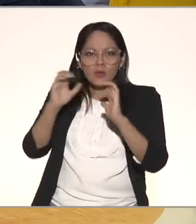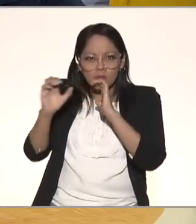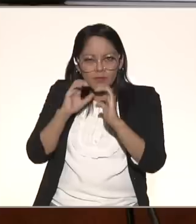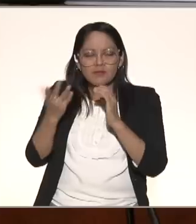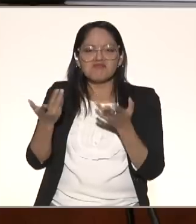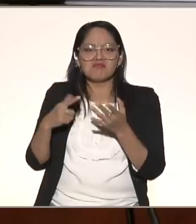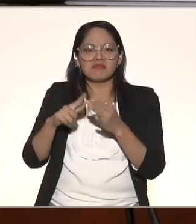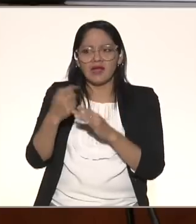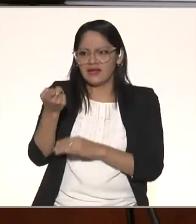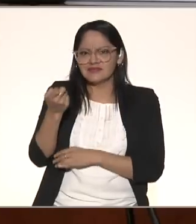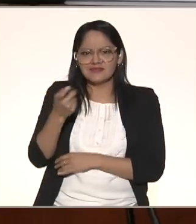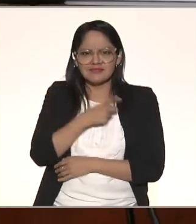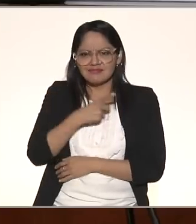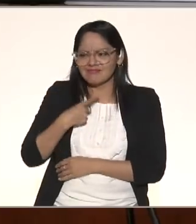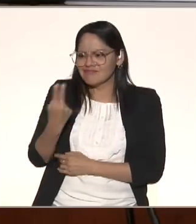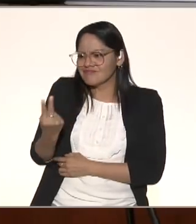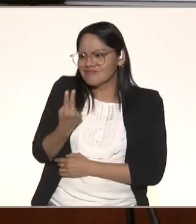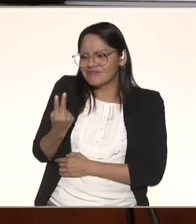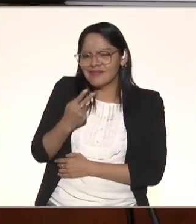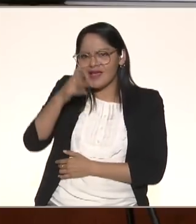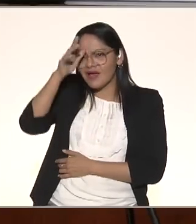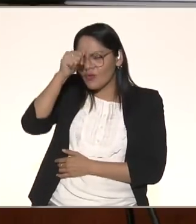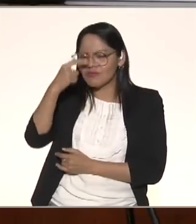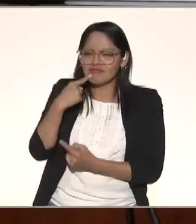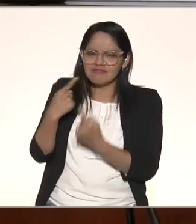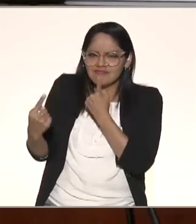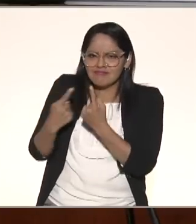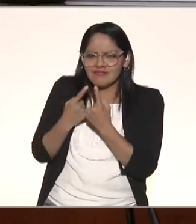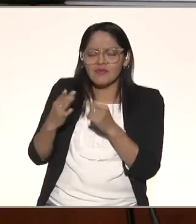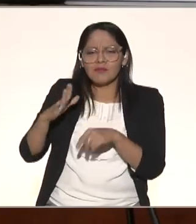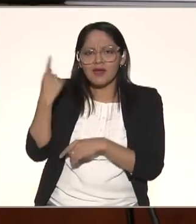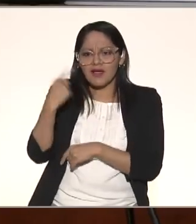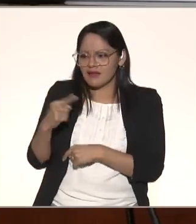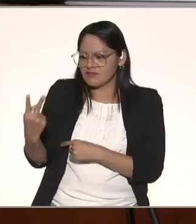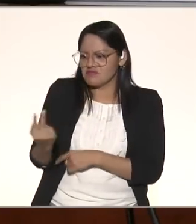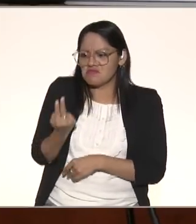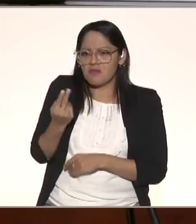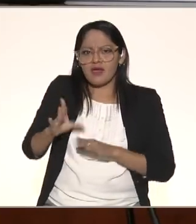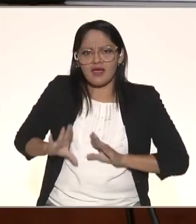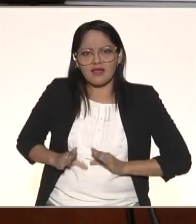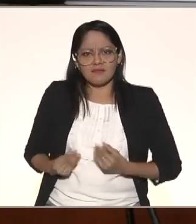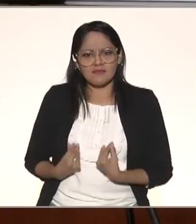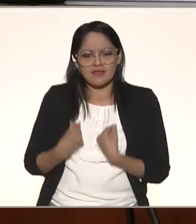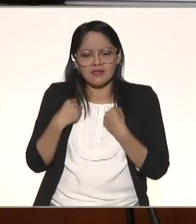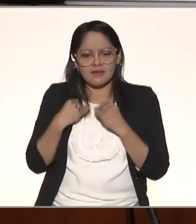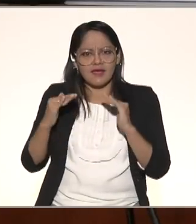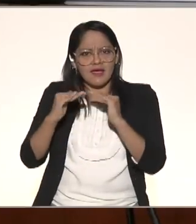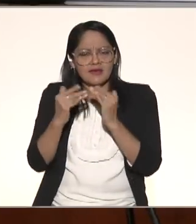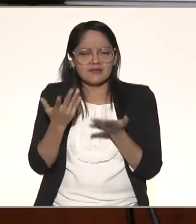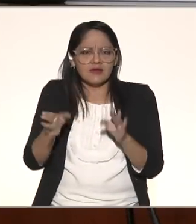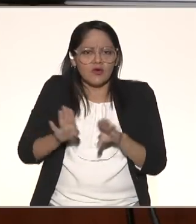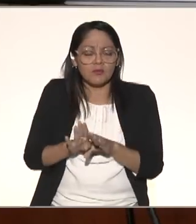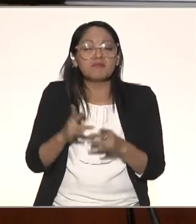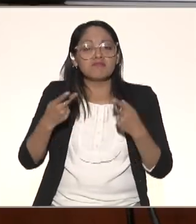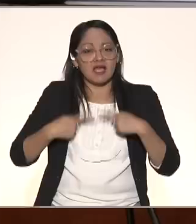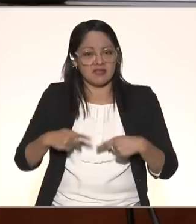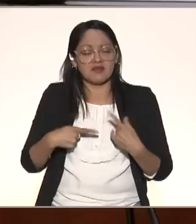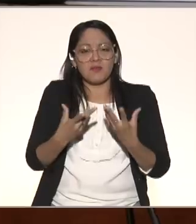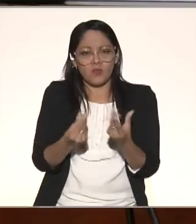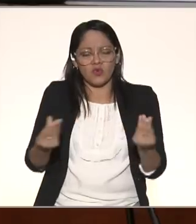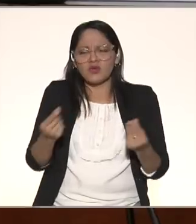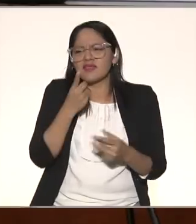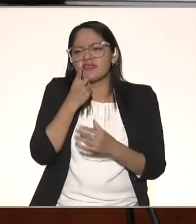acuerdos a los que tienes que llegar cuando decides vivir en pareja. Y esto que tú mencionas de que hay mucha gente que